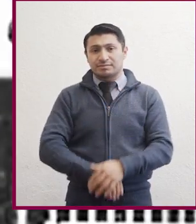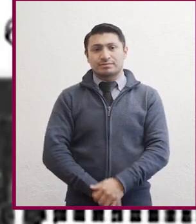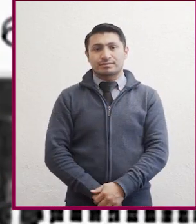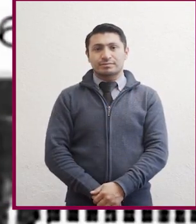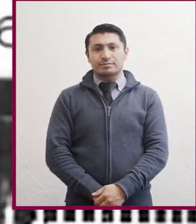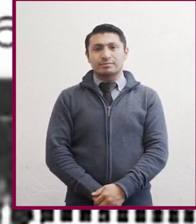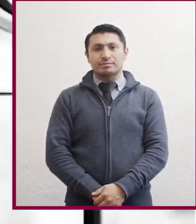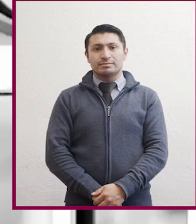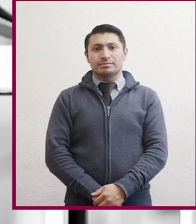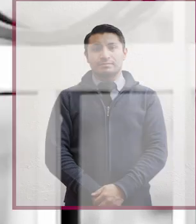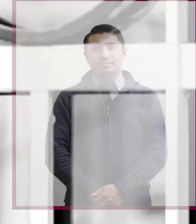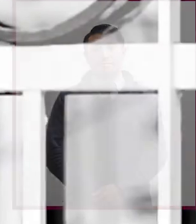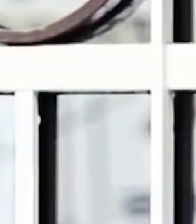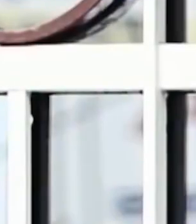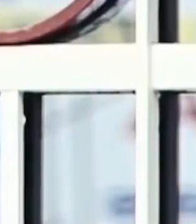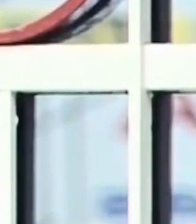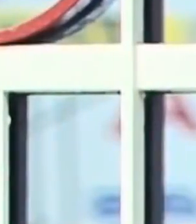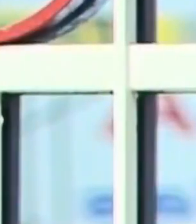666.